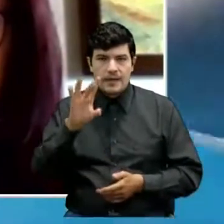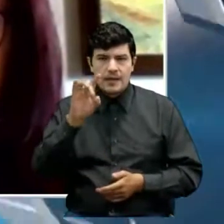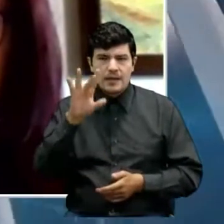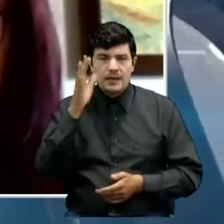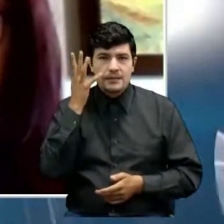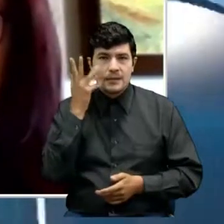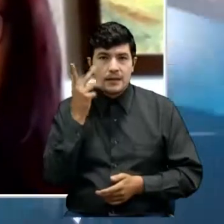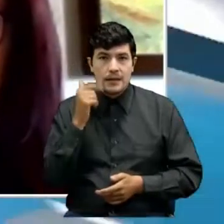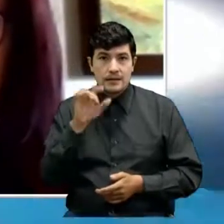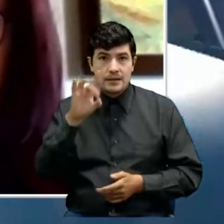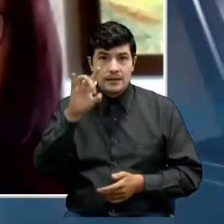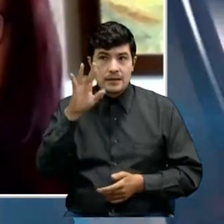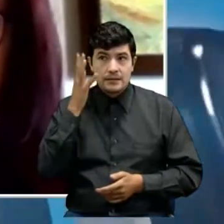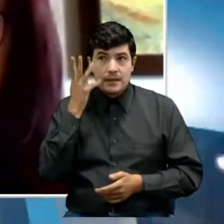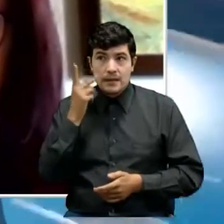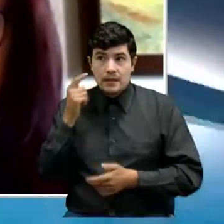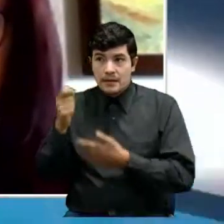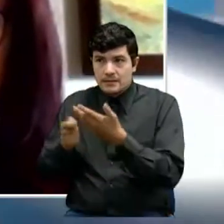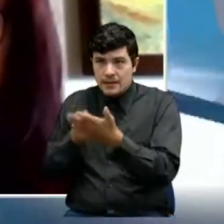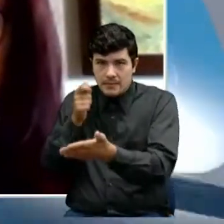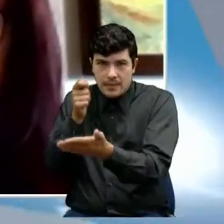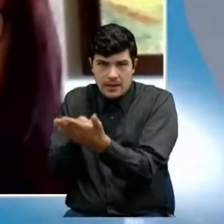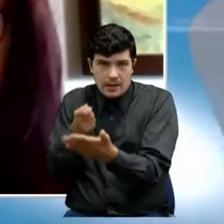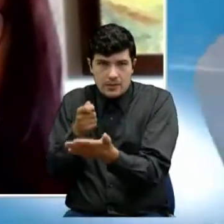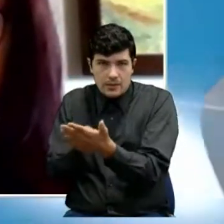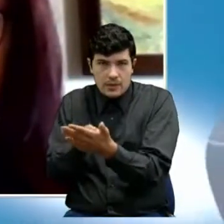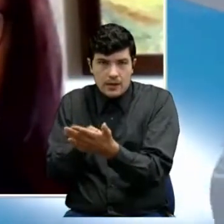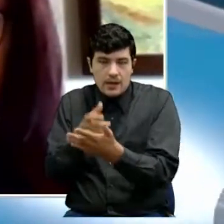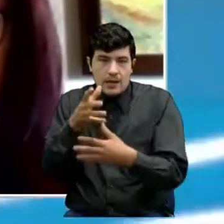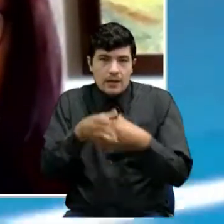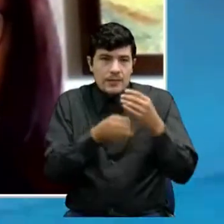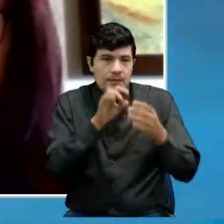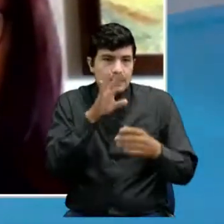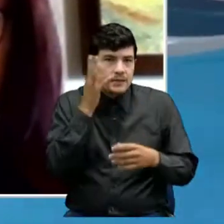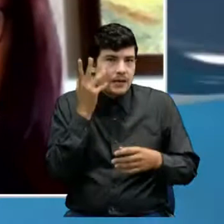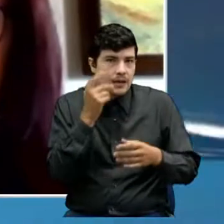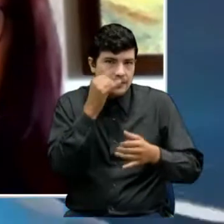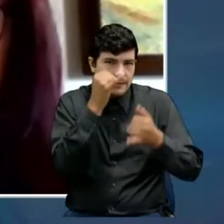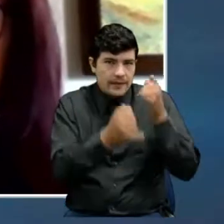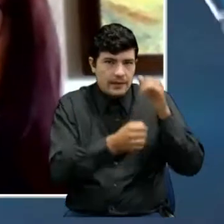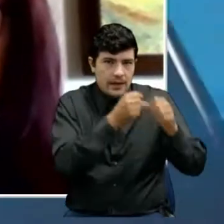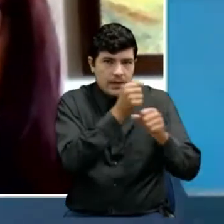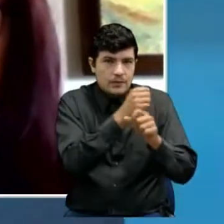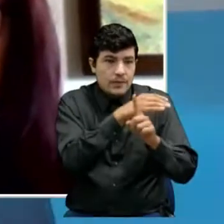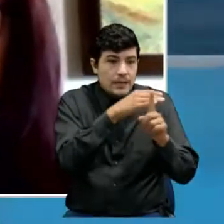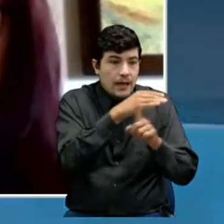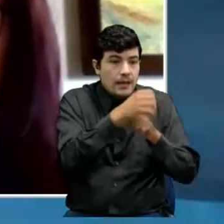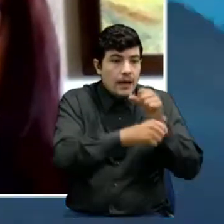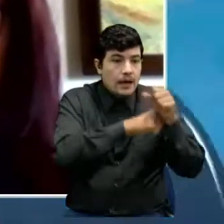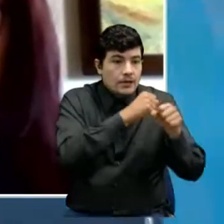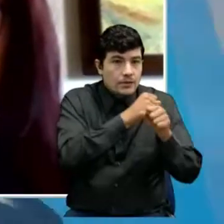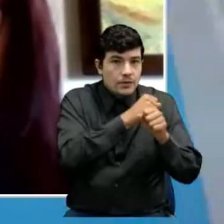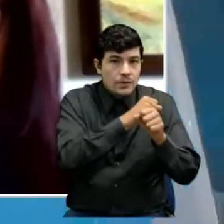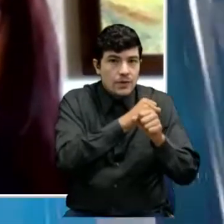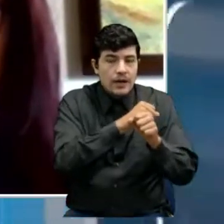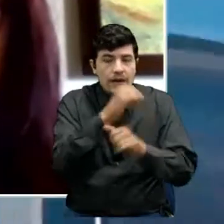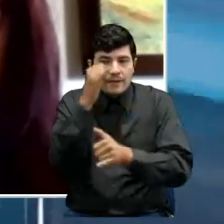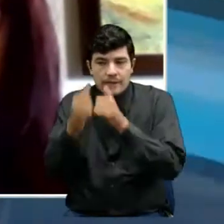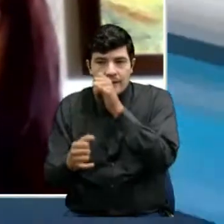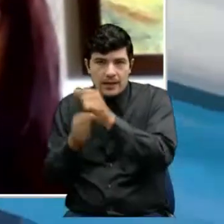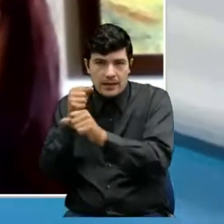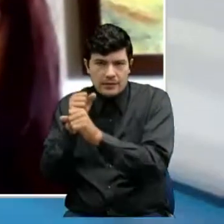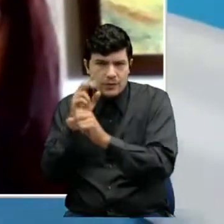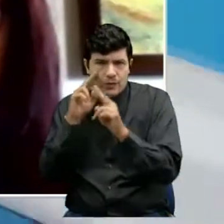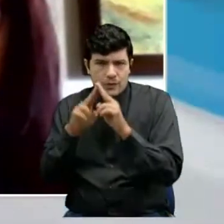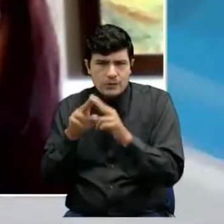de remuneración que se pagan en la mitad del año y 15 días que se pagan en el final del año. La que pagamos al final del año generalmente la conocemos